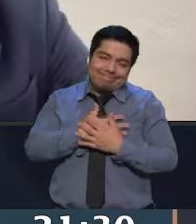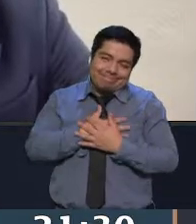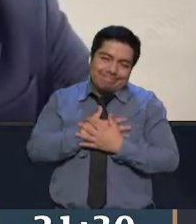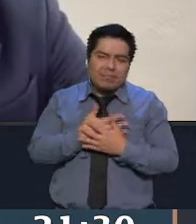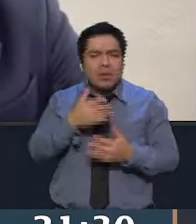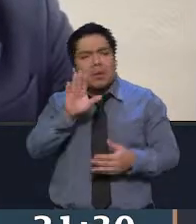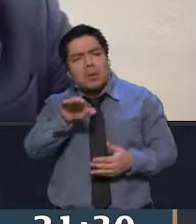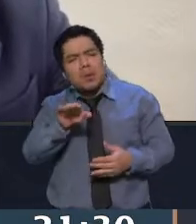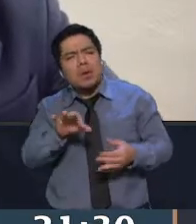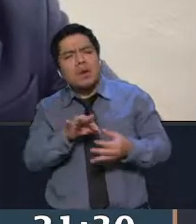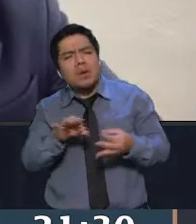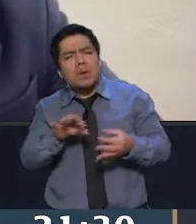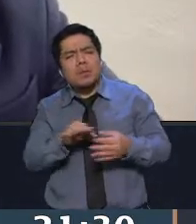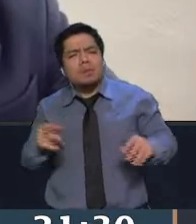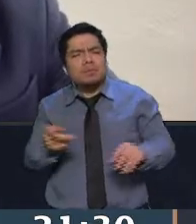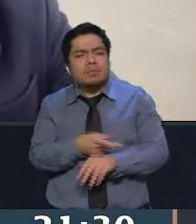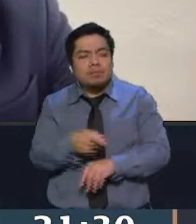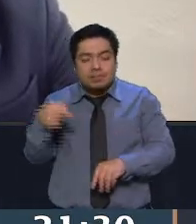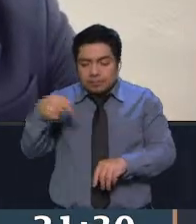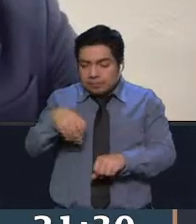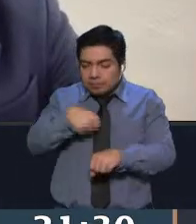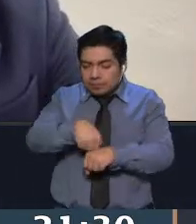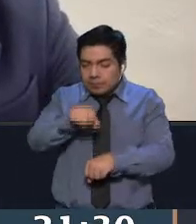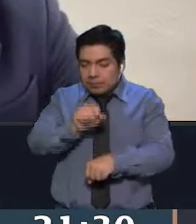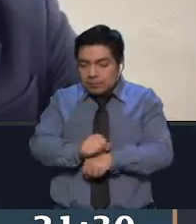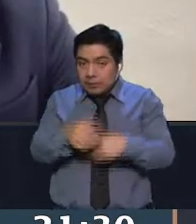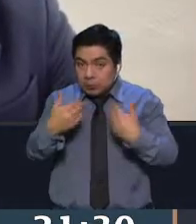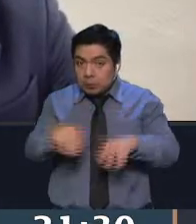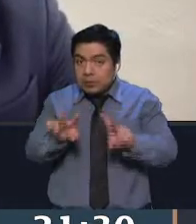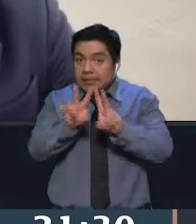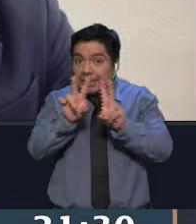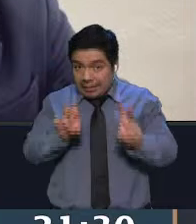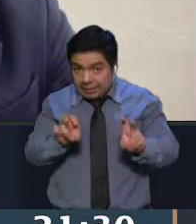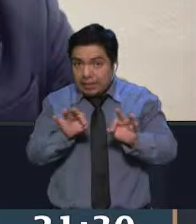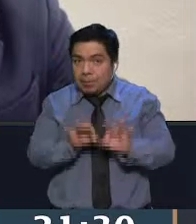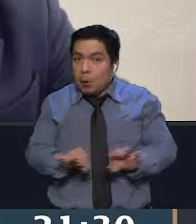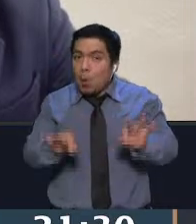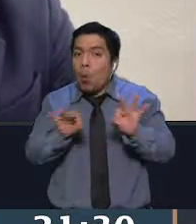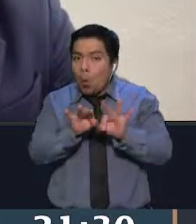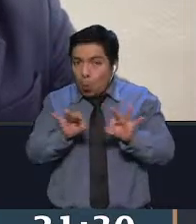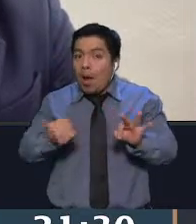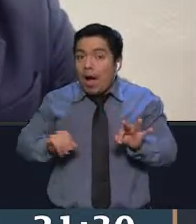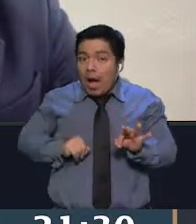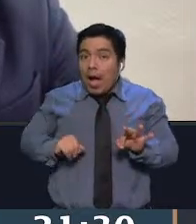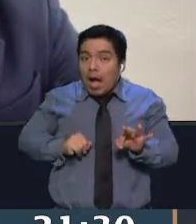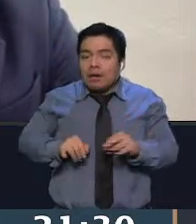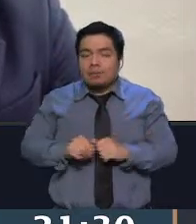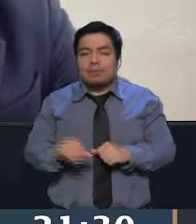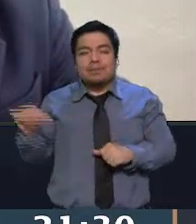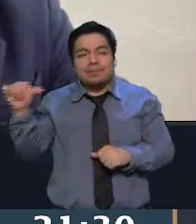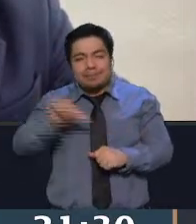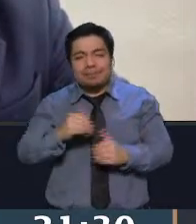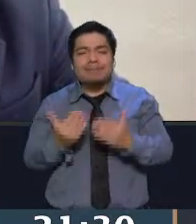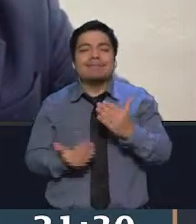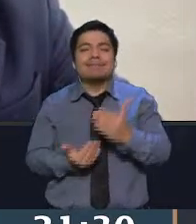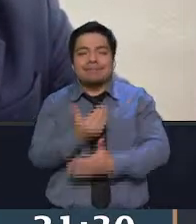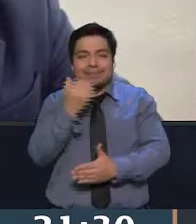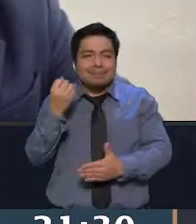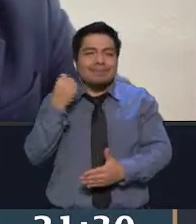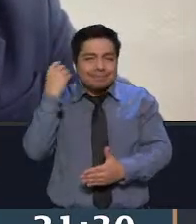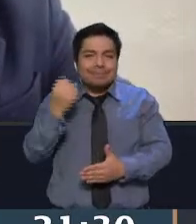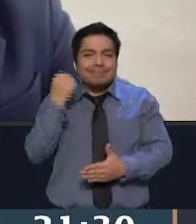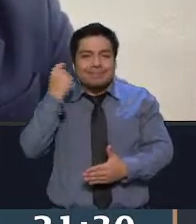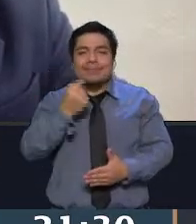Pues cuéntanos qué nos traes pasó? esta semana, porque hay temas bastante interesantes. Cuéntanos. Bueno, hoy en la conferencia matutina presidencial,